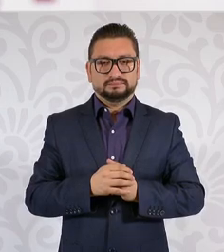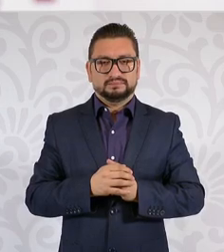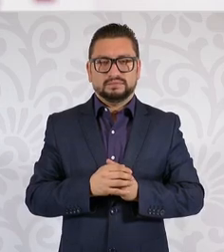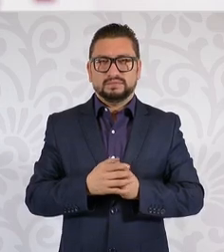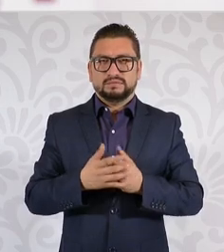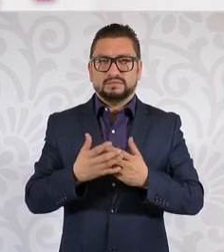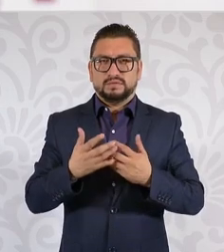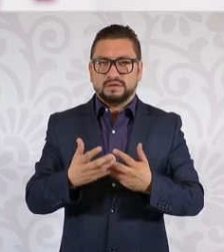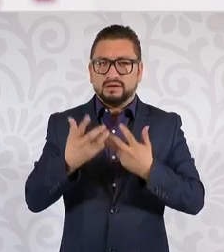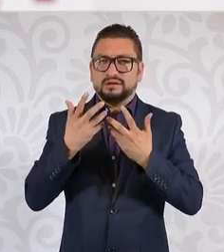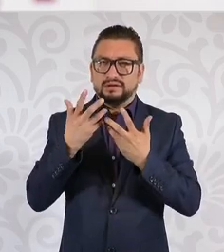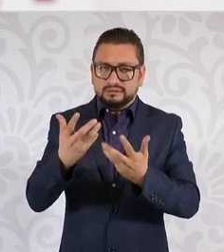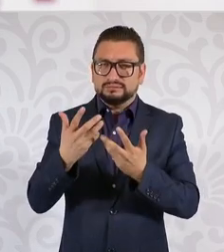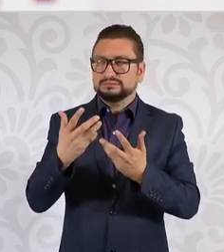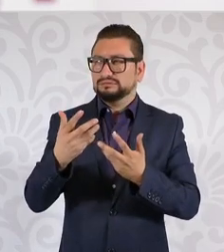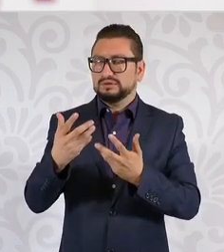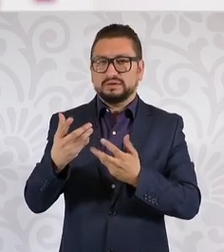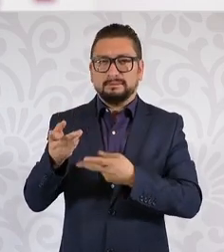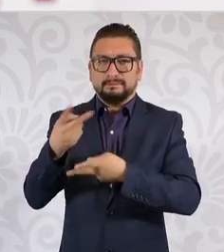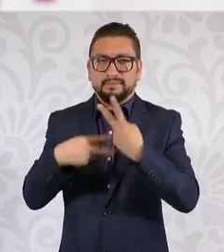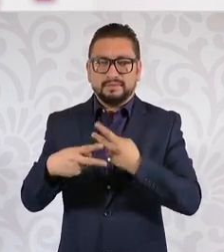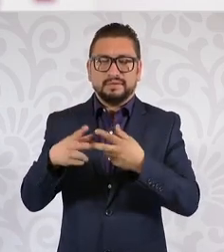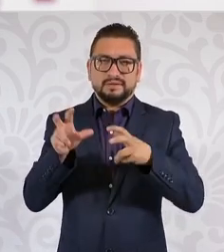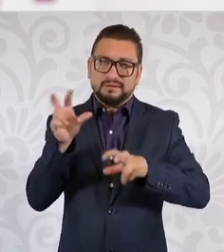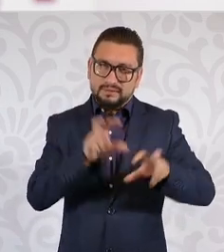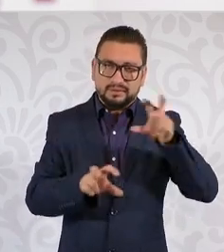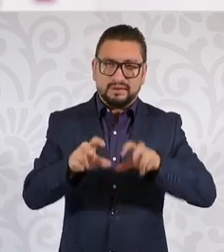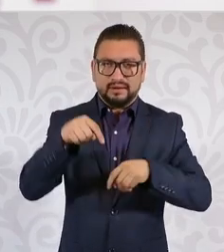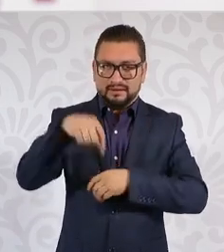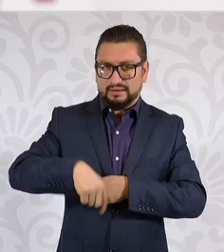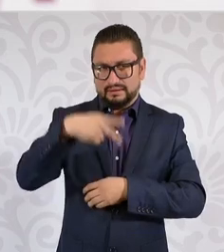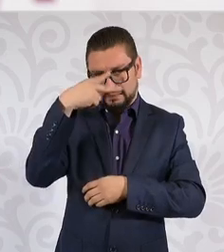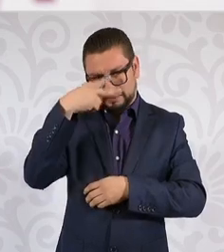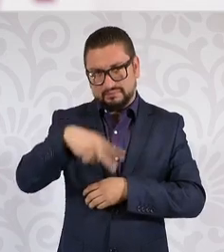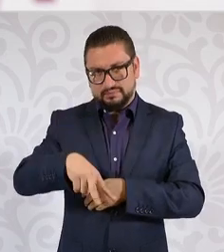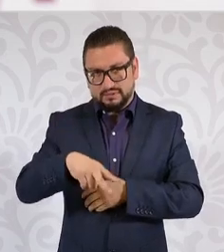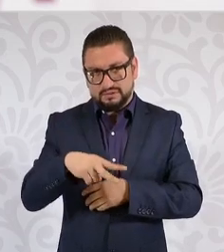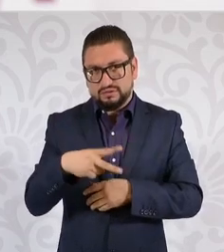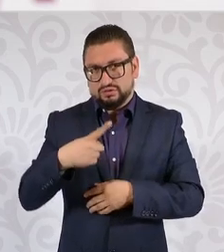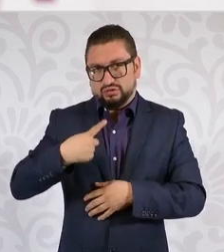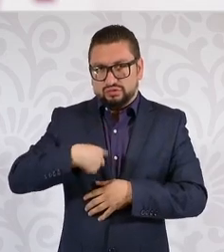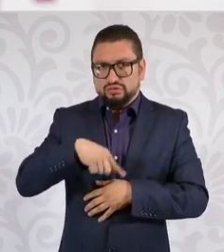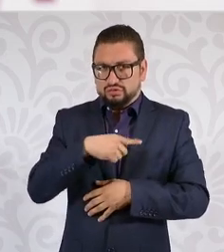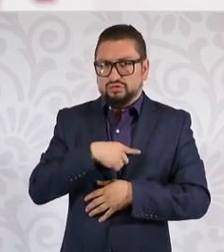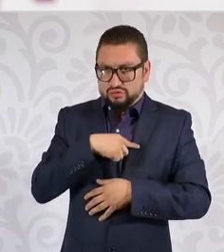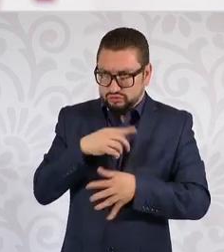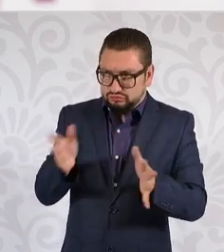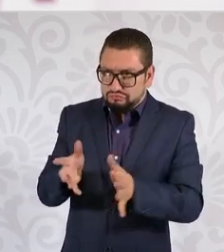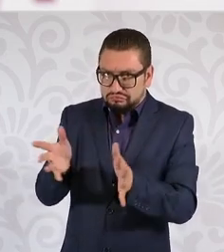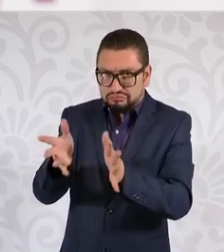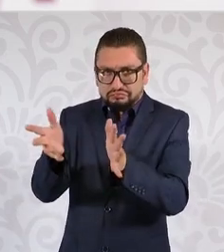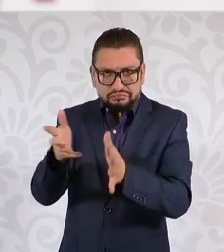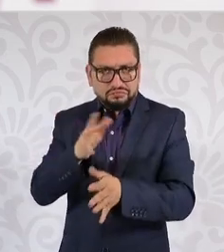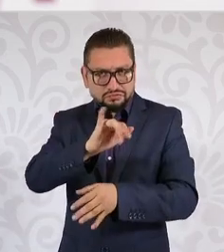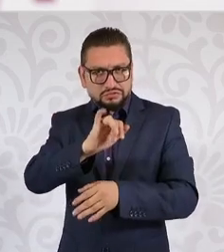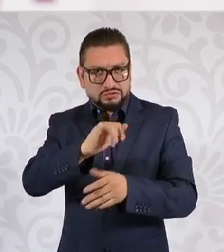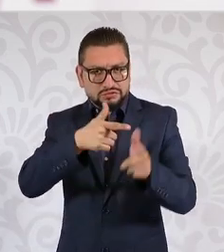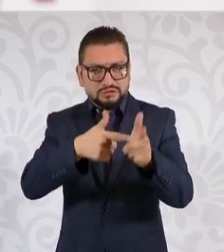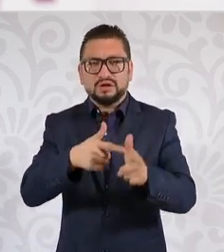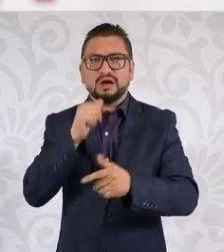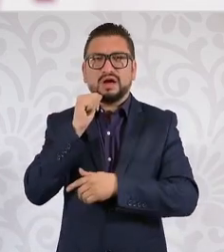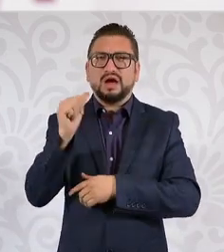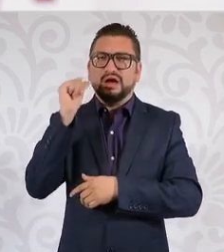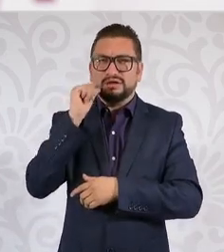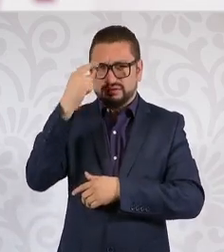hay muchas ganas de invertir en México. Y pues nosotros lo vamos a promover, que siga. Ayer salió, creo